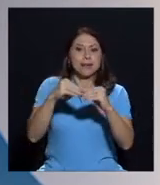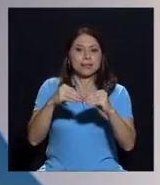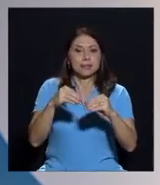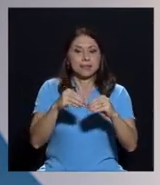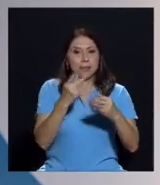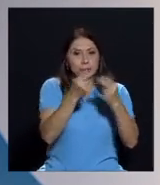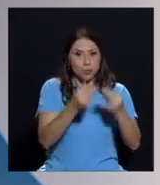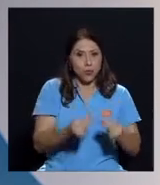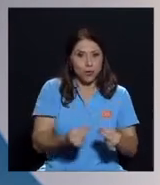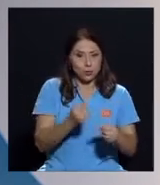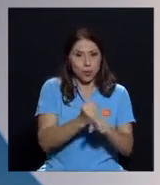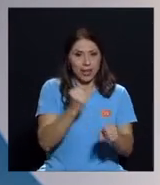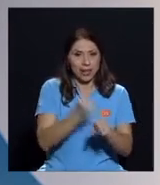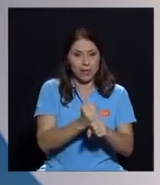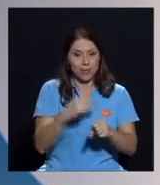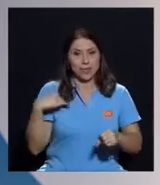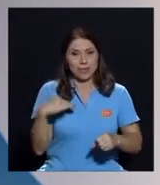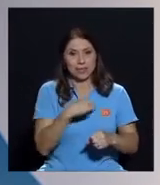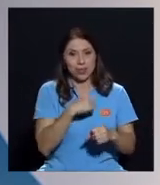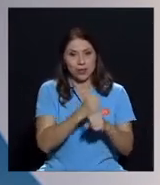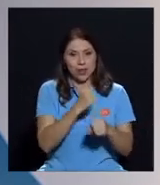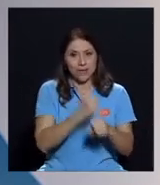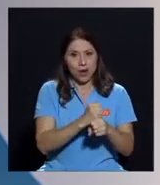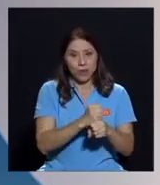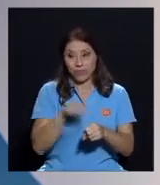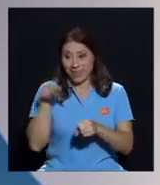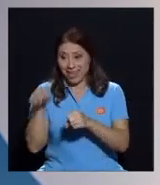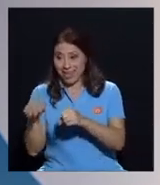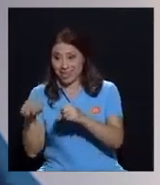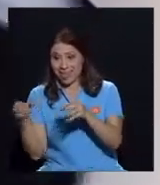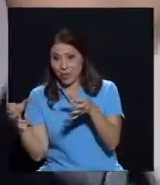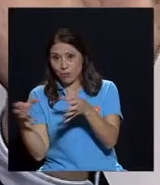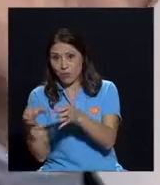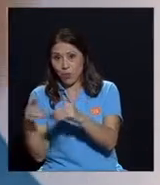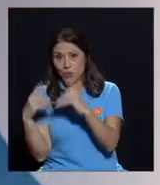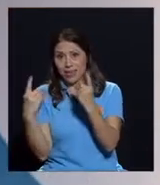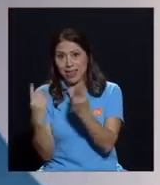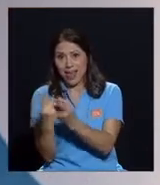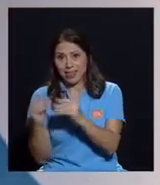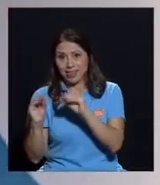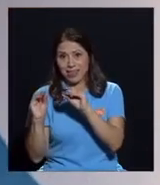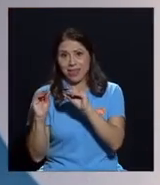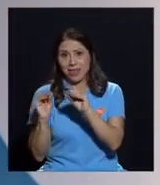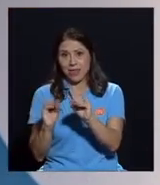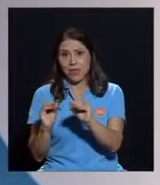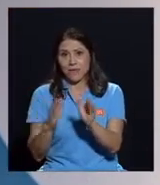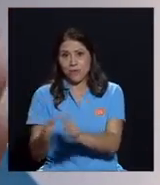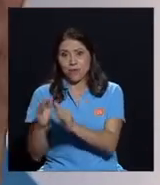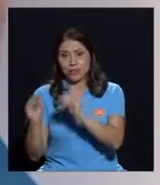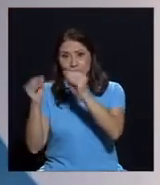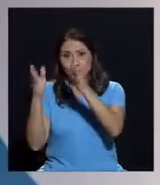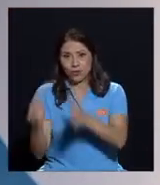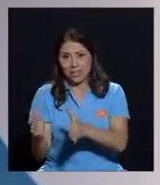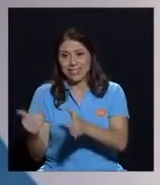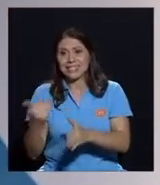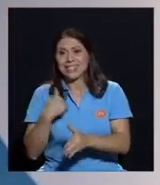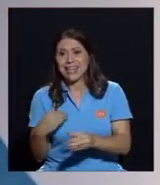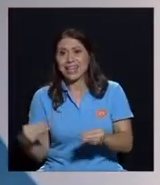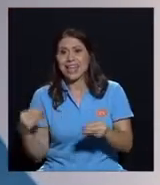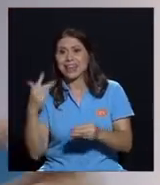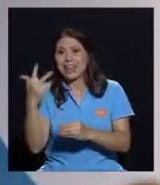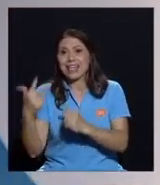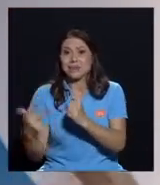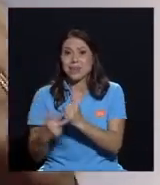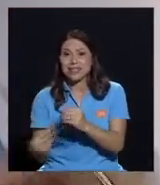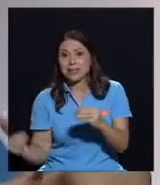ministerio de trabajo es decir esa unidad de formación de docentes del mes tiene más presupuesto tiene tres veces